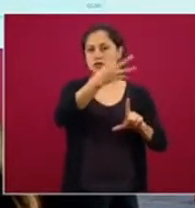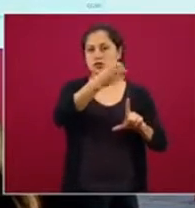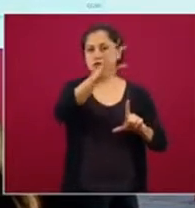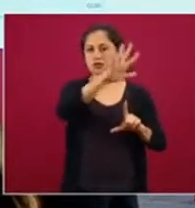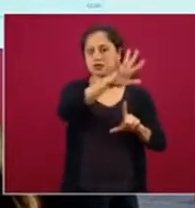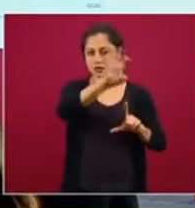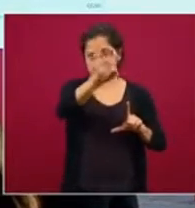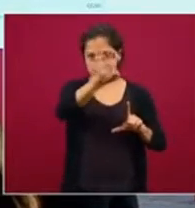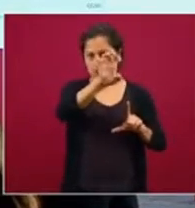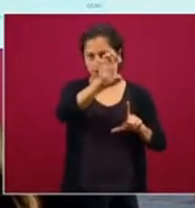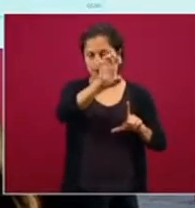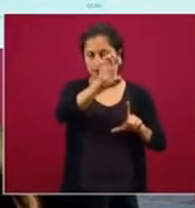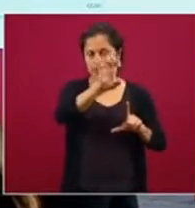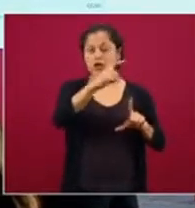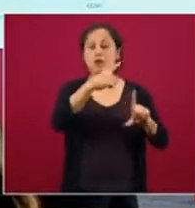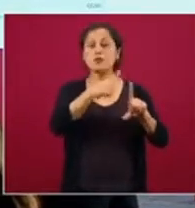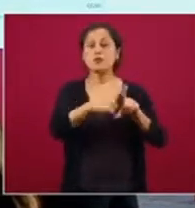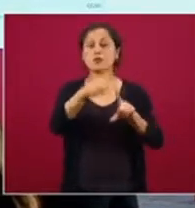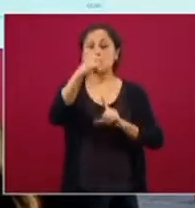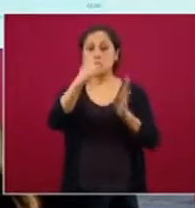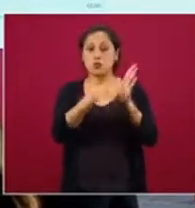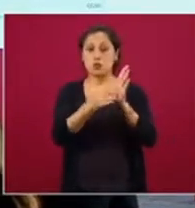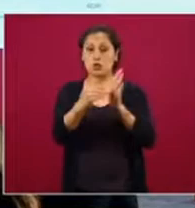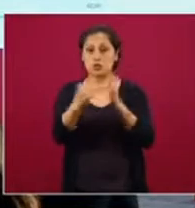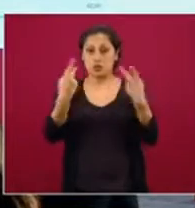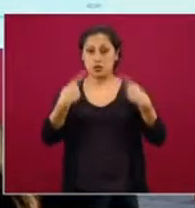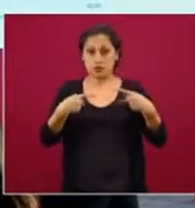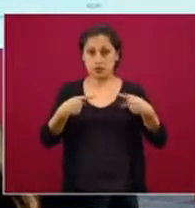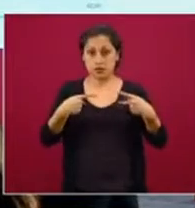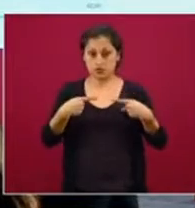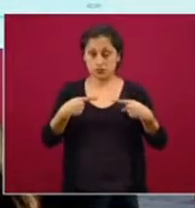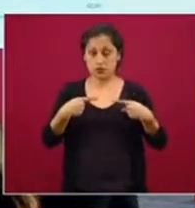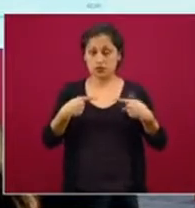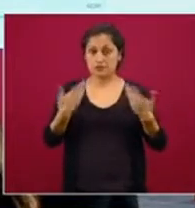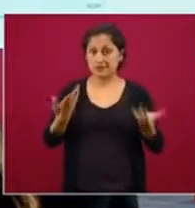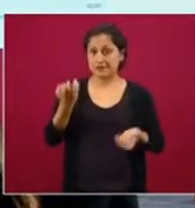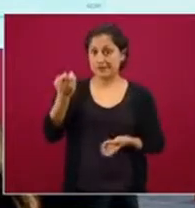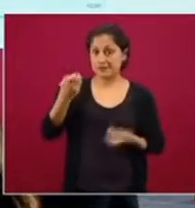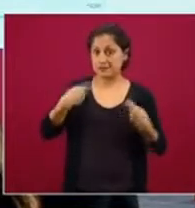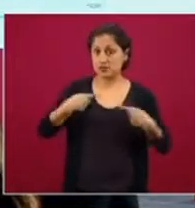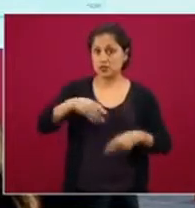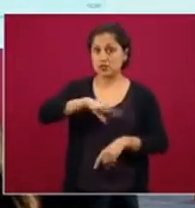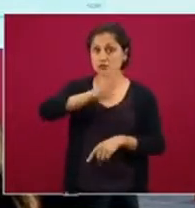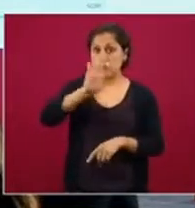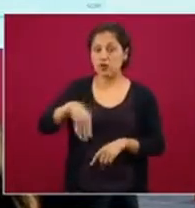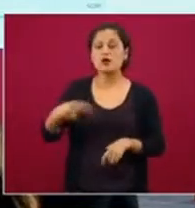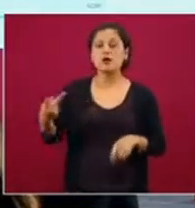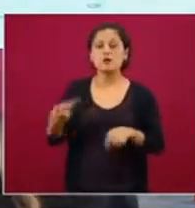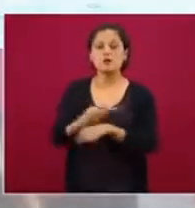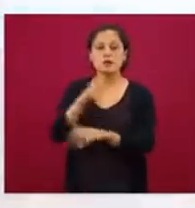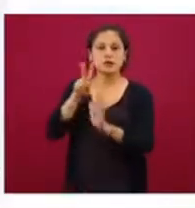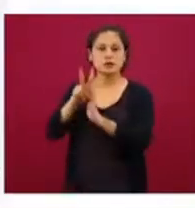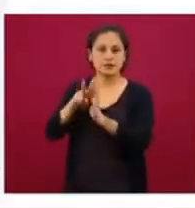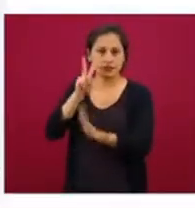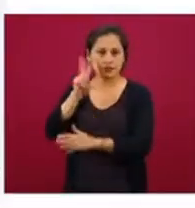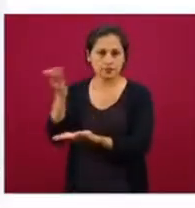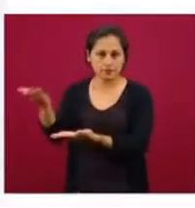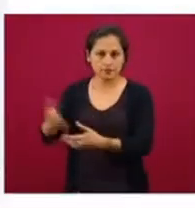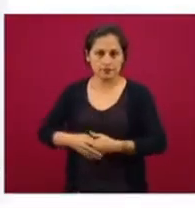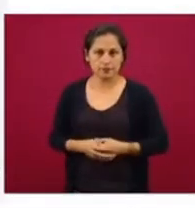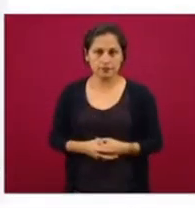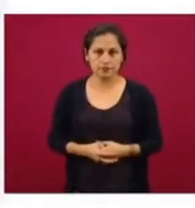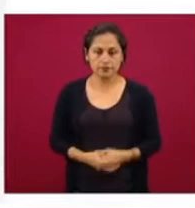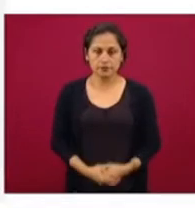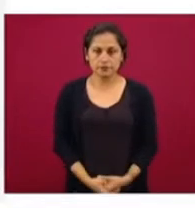500 por millón de habitantes y son los casos fatales. Veamos qué pasa cuando corre la animación.